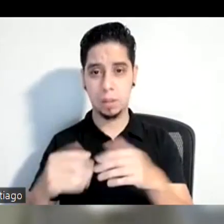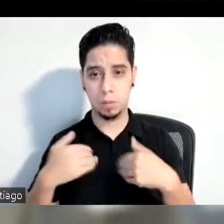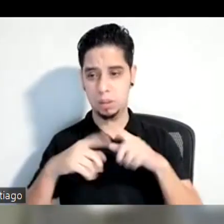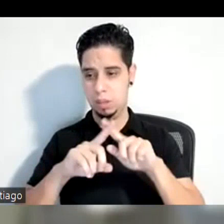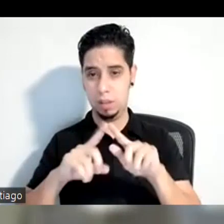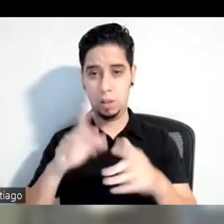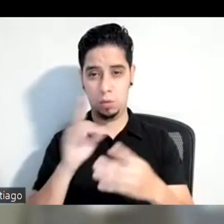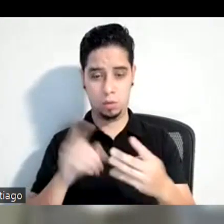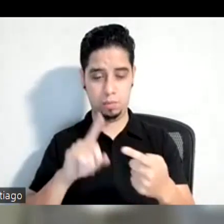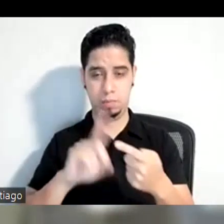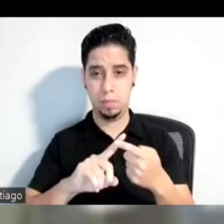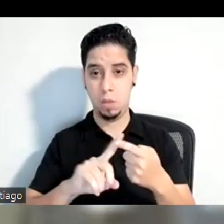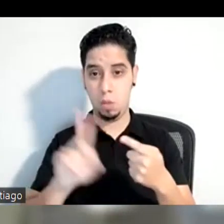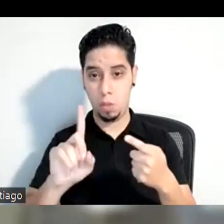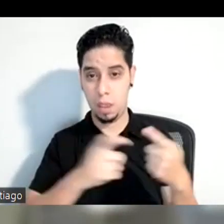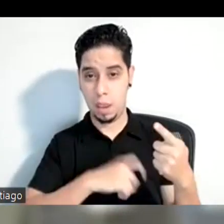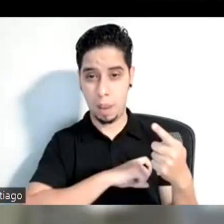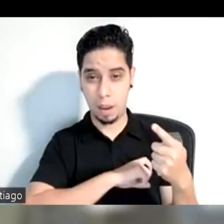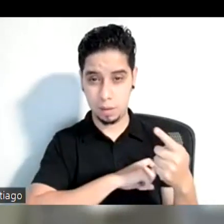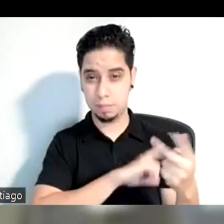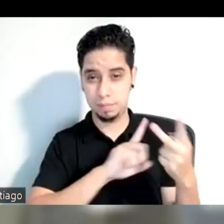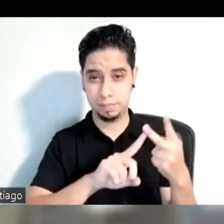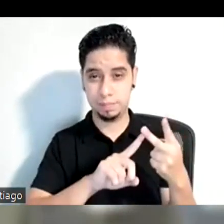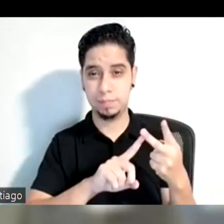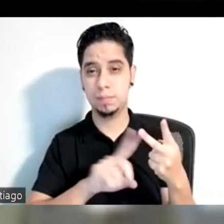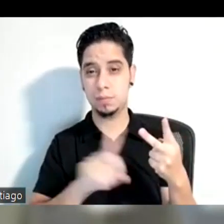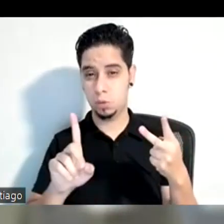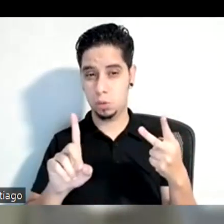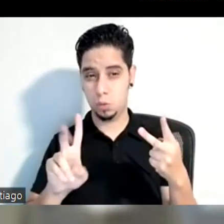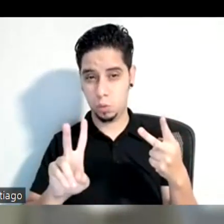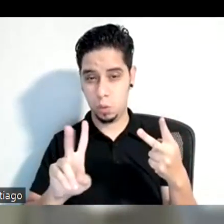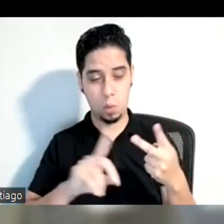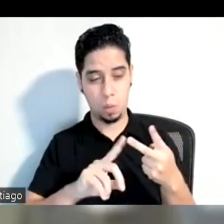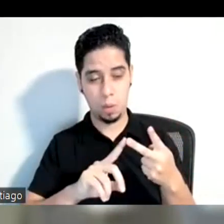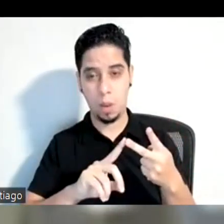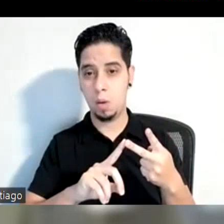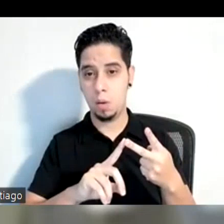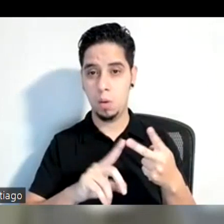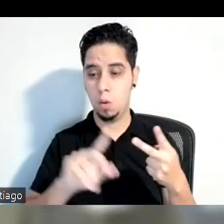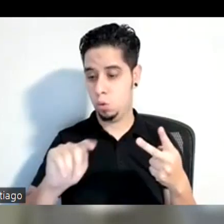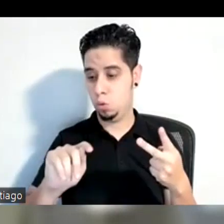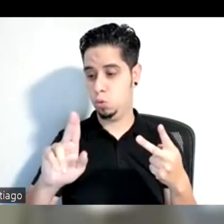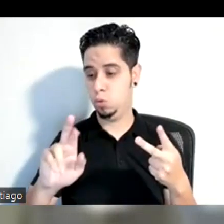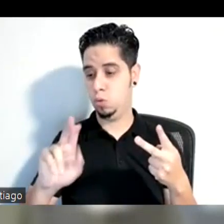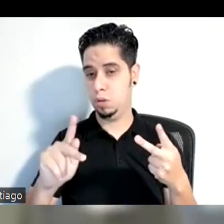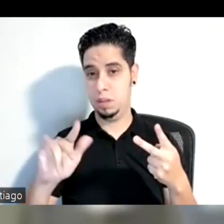uno, España. La dos, Turquía.